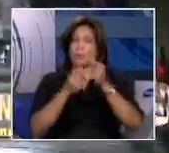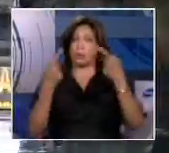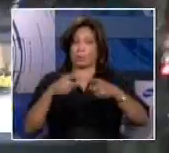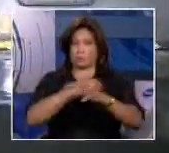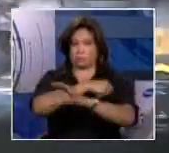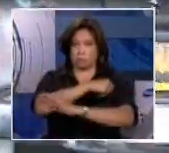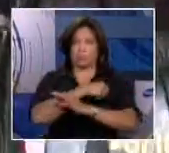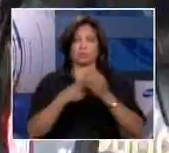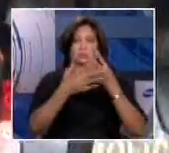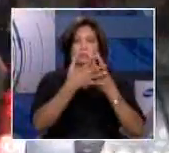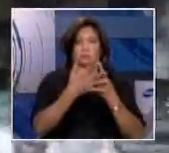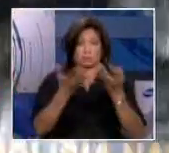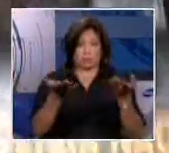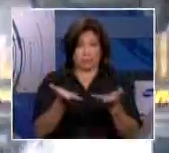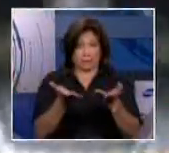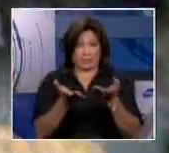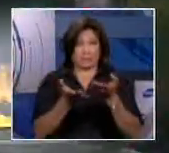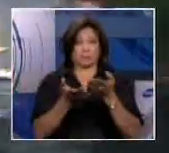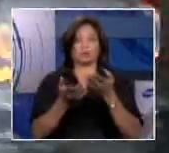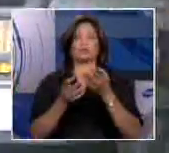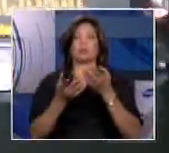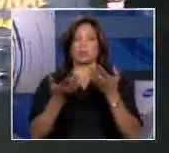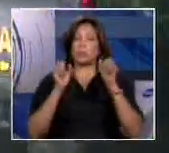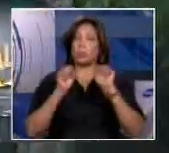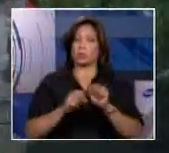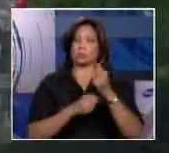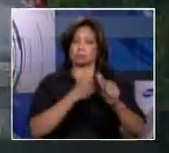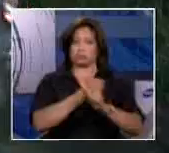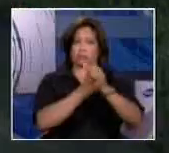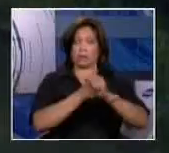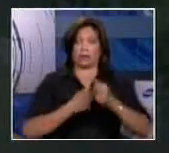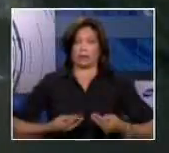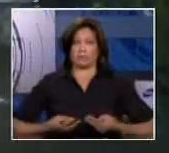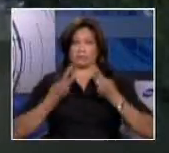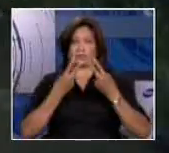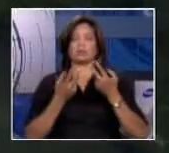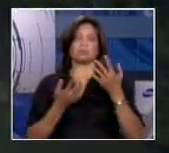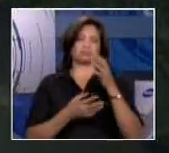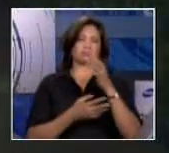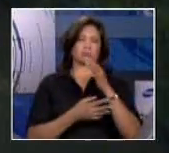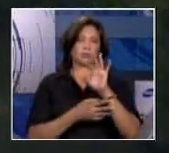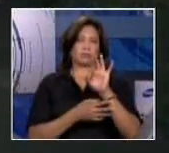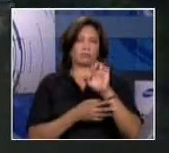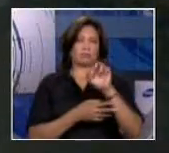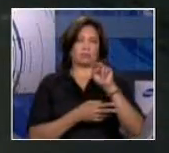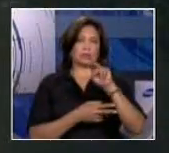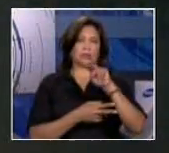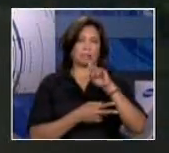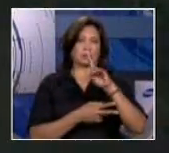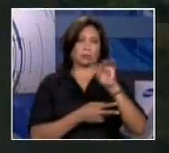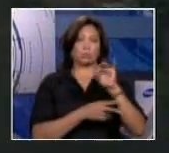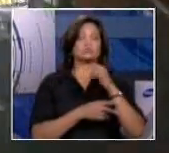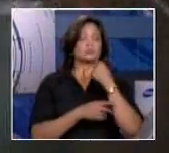que guardan reclusión en este mismo centro y lo que podría poner en peligro la vida de por lo menos Fernández Valerio según